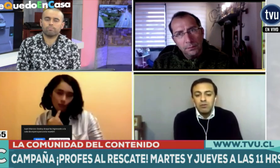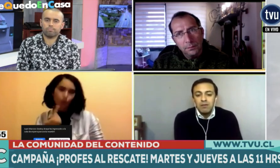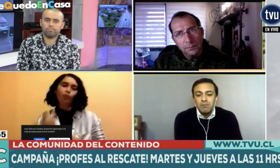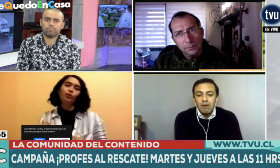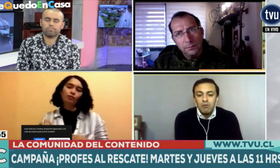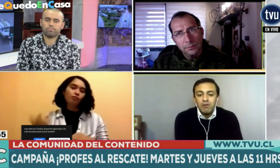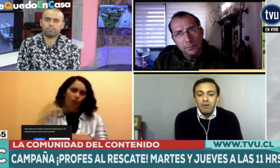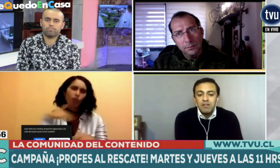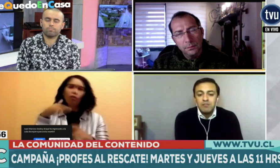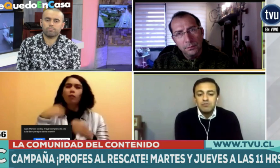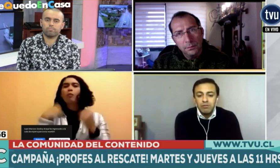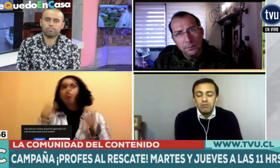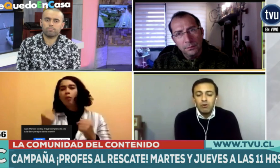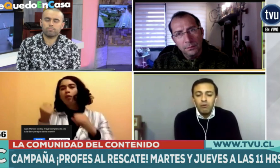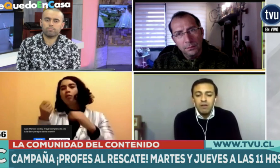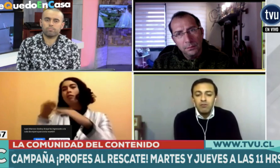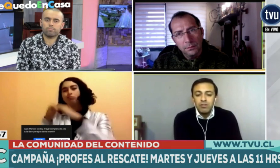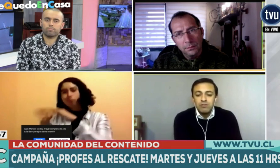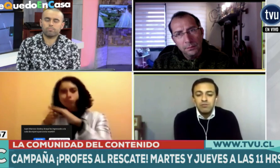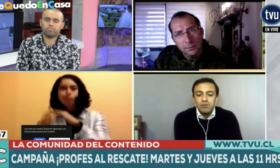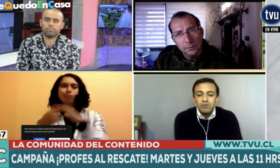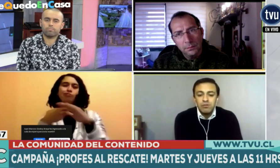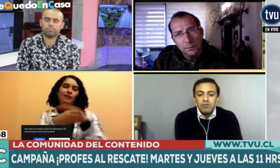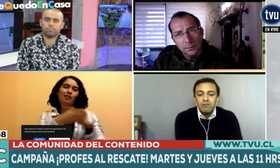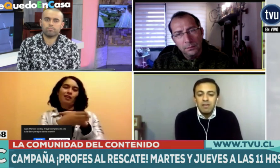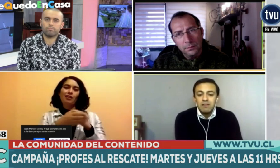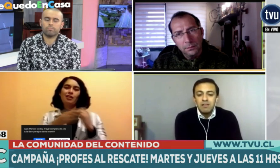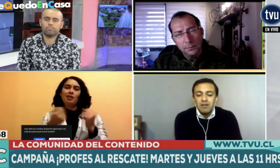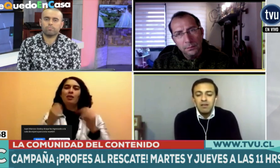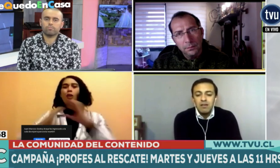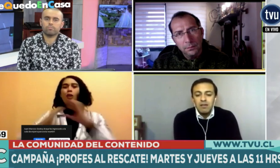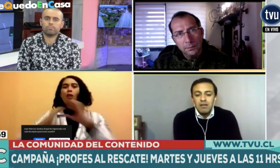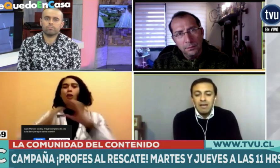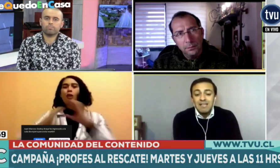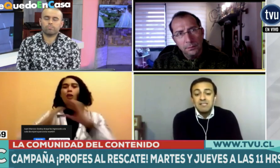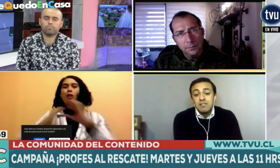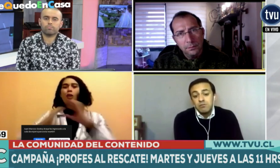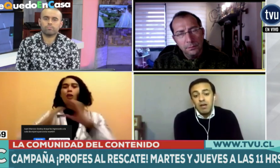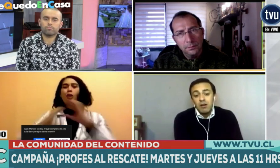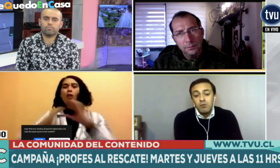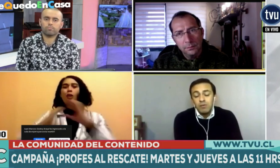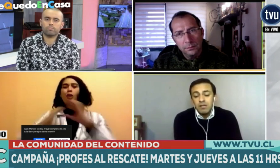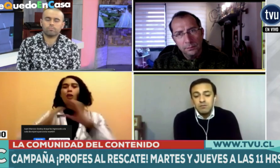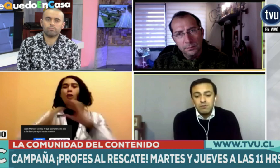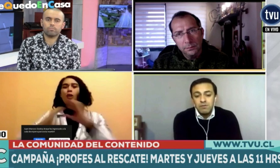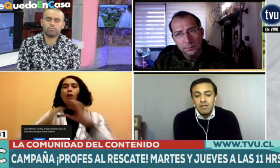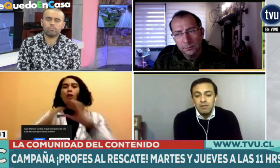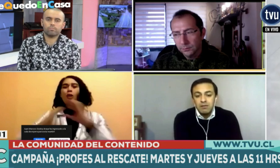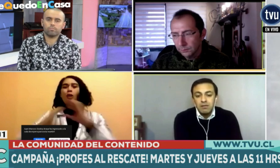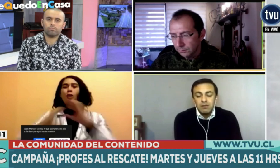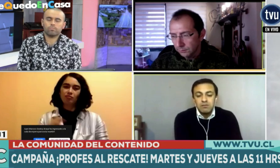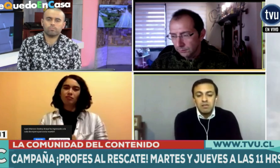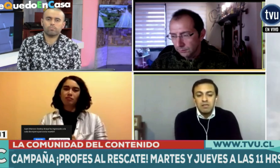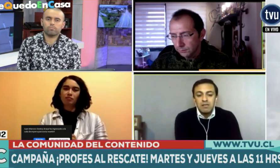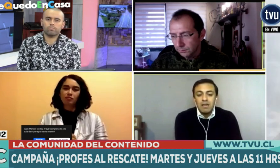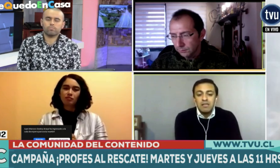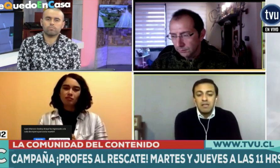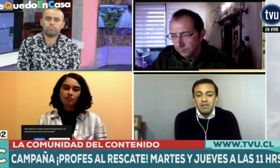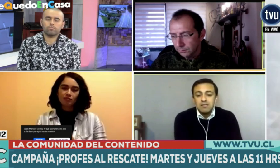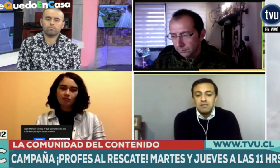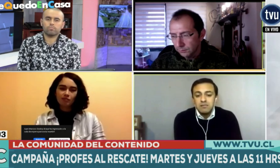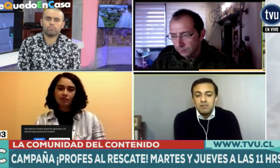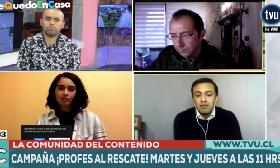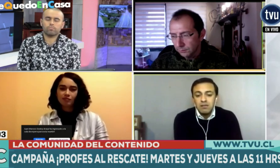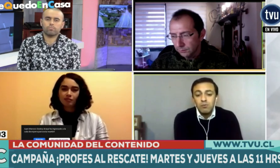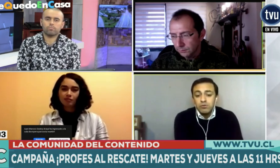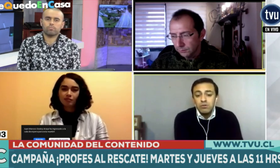sobre todo cuando hay algún familiar sordo, jóvenes o niños sordos, todos deberían tener el acceso a la comunicación, finalmente. Entonces, está el